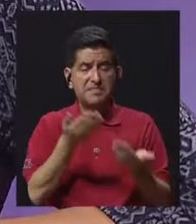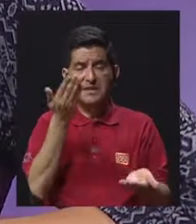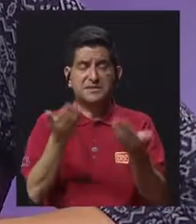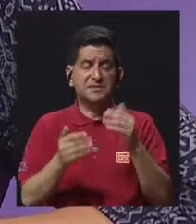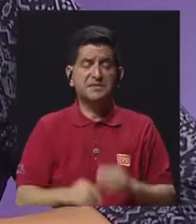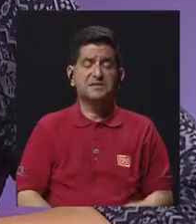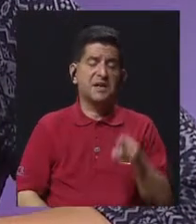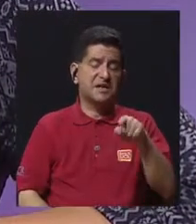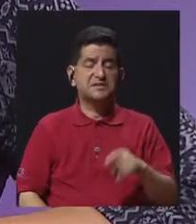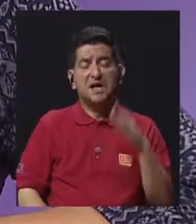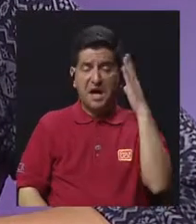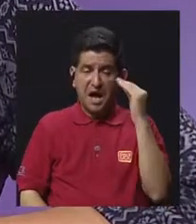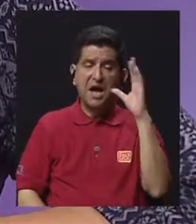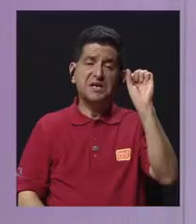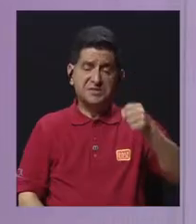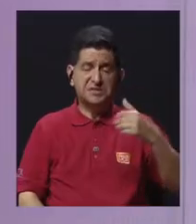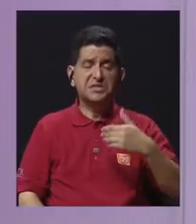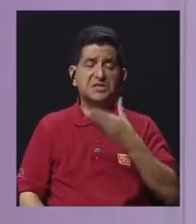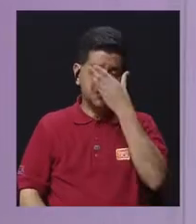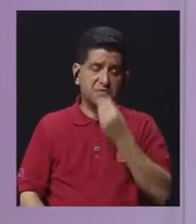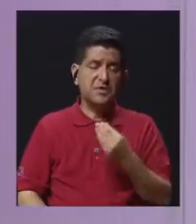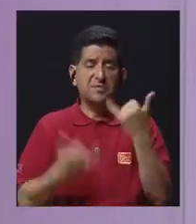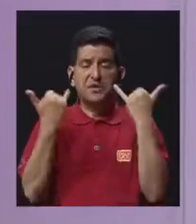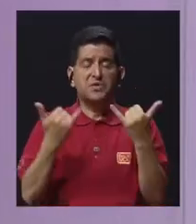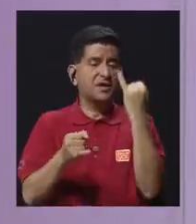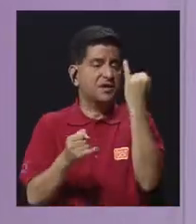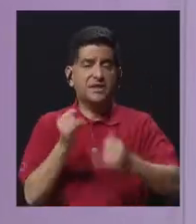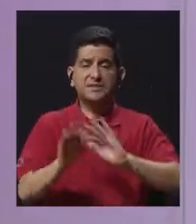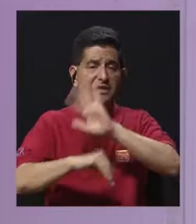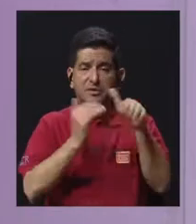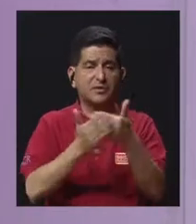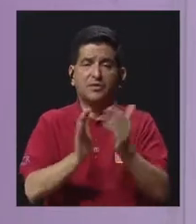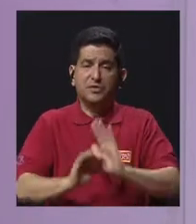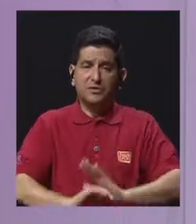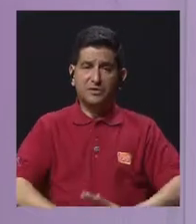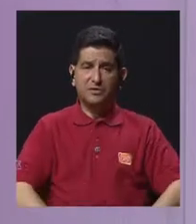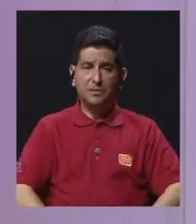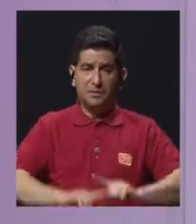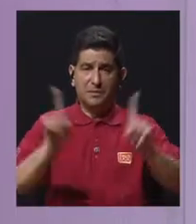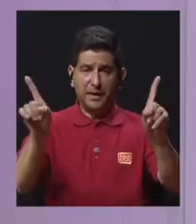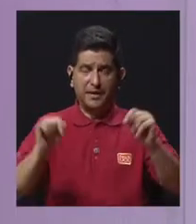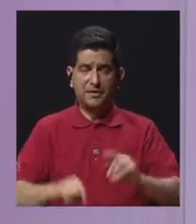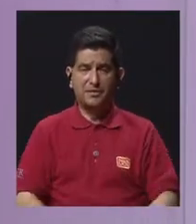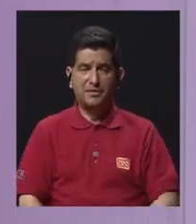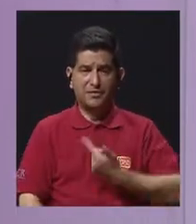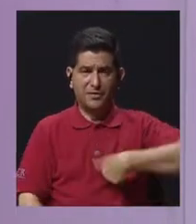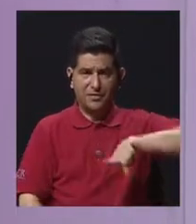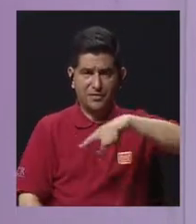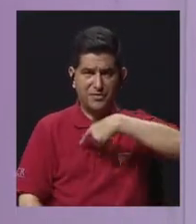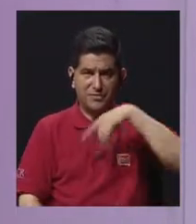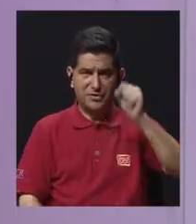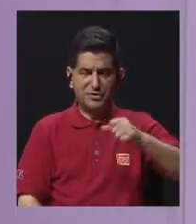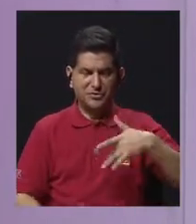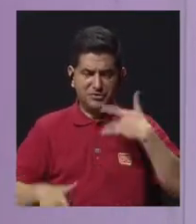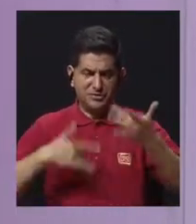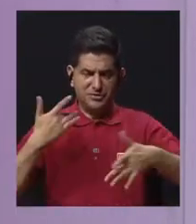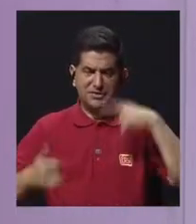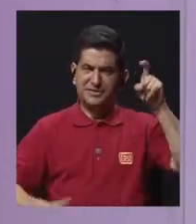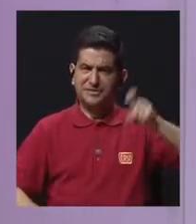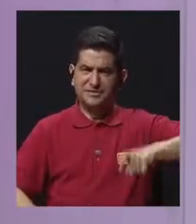repente pasaban y anteriormente se quedaban ahí, las vivíamos, las sufríamos y ya, hasta ahí se acabó.